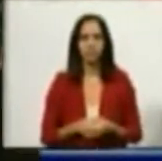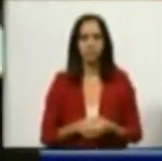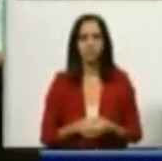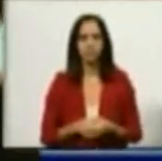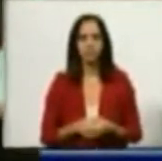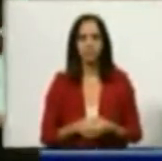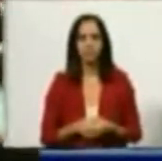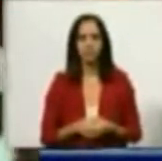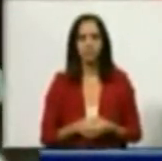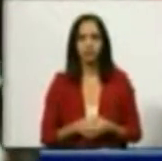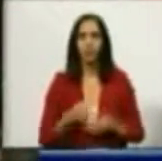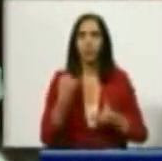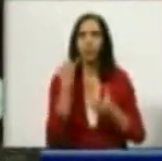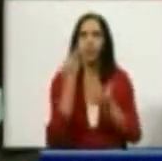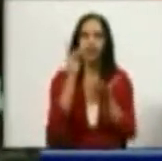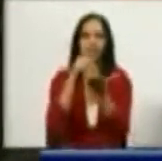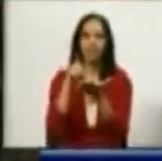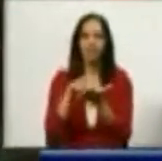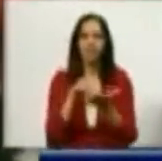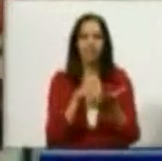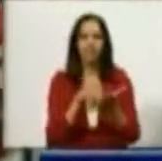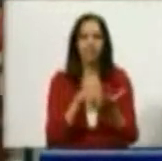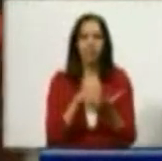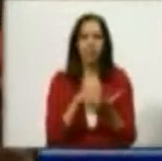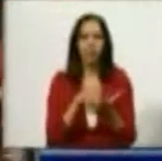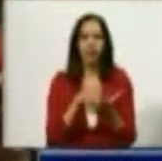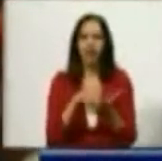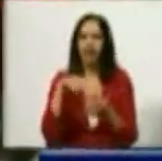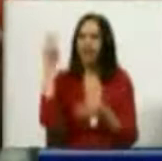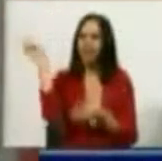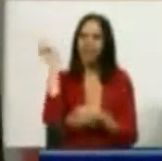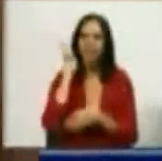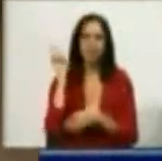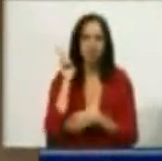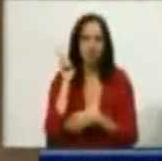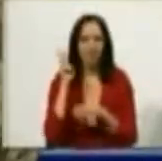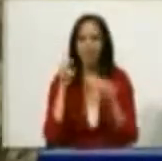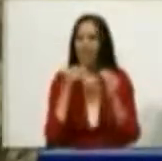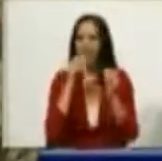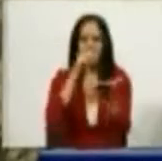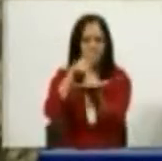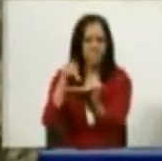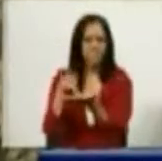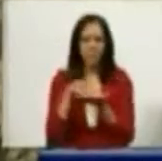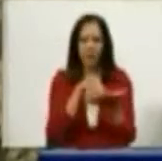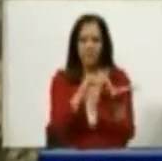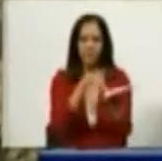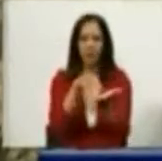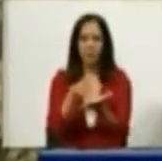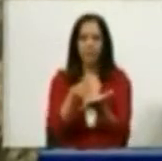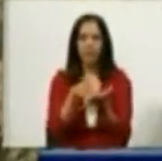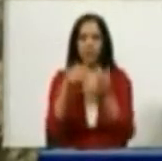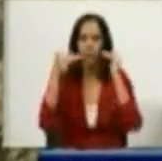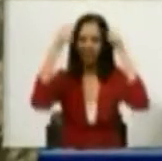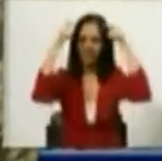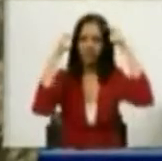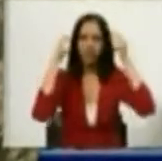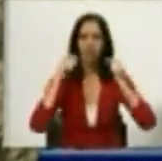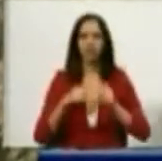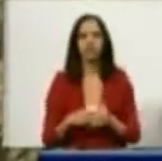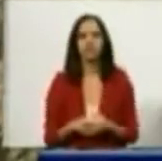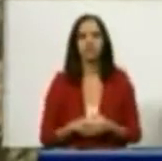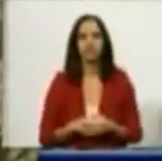Cuántas veces entramos a Venezuela a todas partes de Venezuela con el comandante Chávez mire